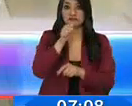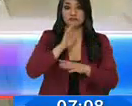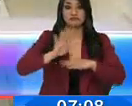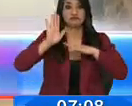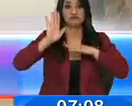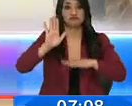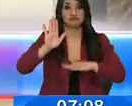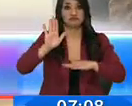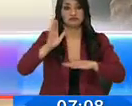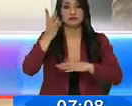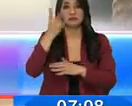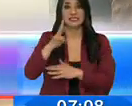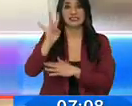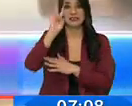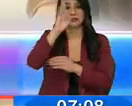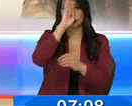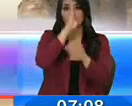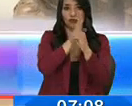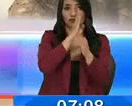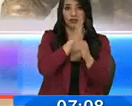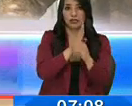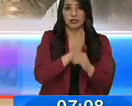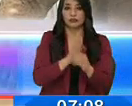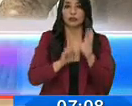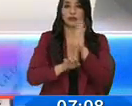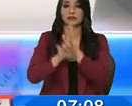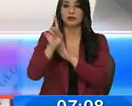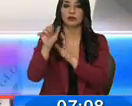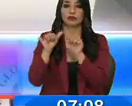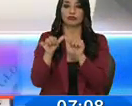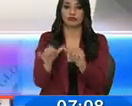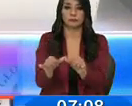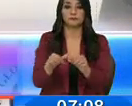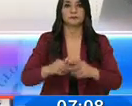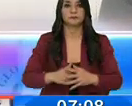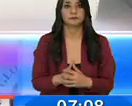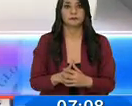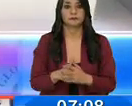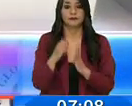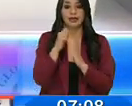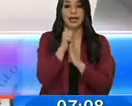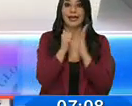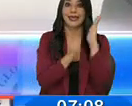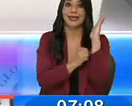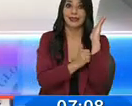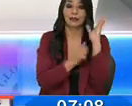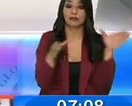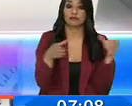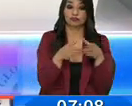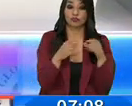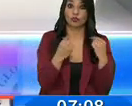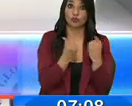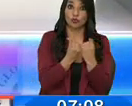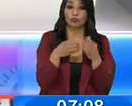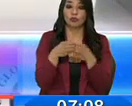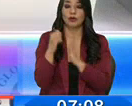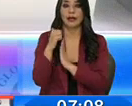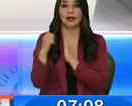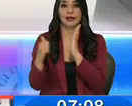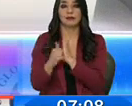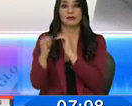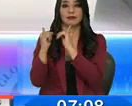compromiso con los 17 Objetivos de Desarrollo Sostenible. Una agenda colectiva, individual, y tiene un